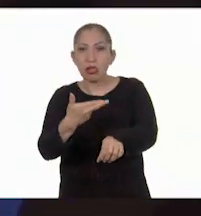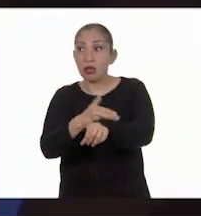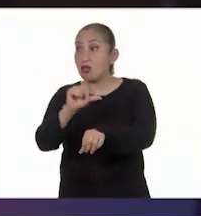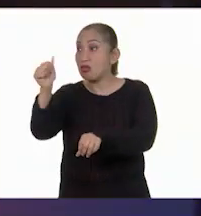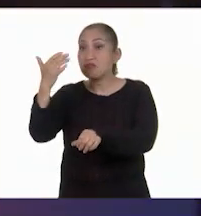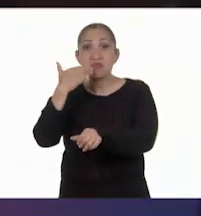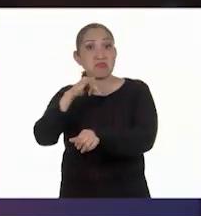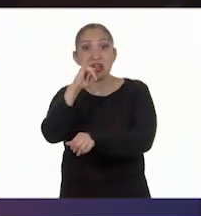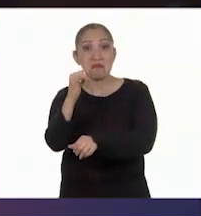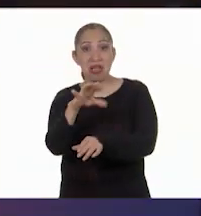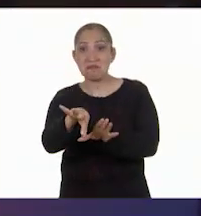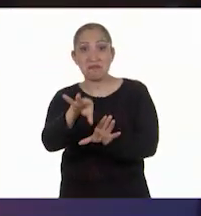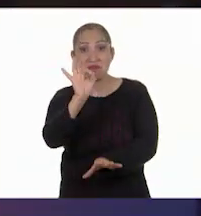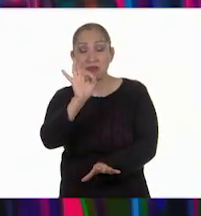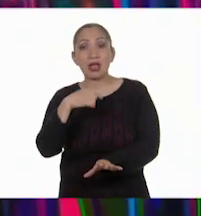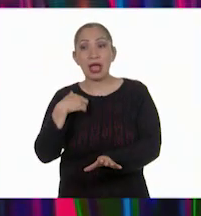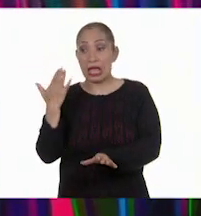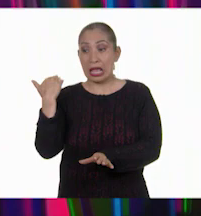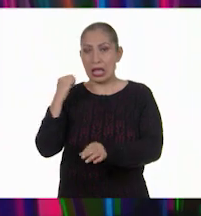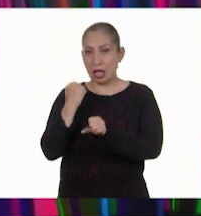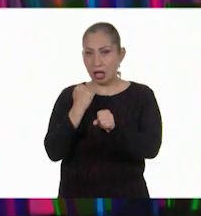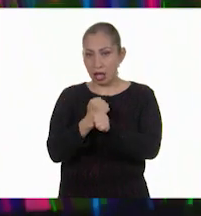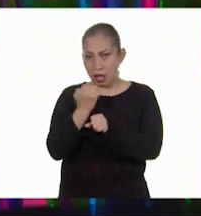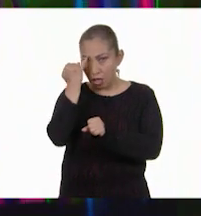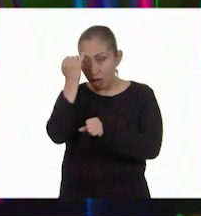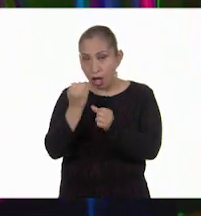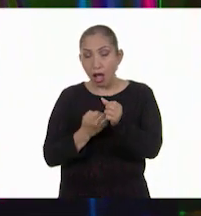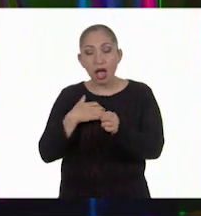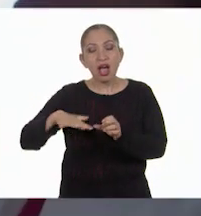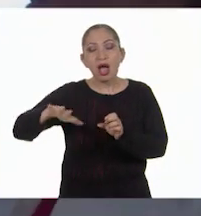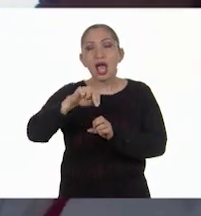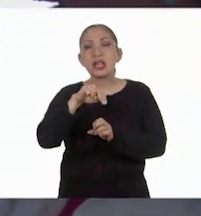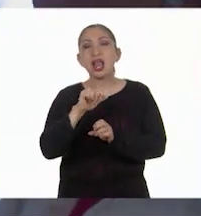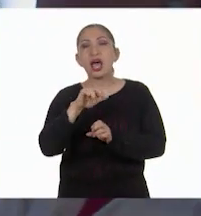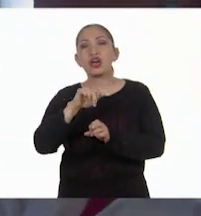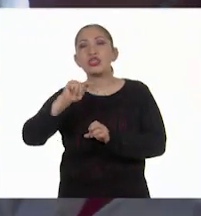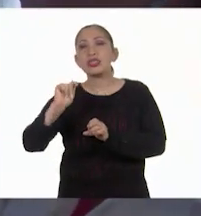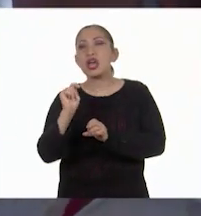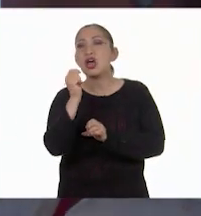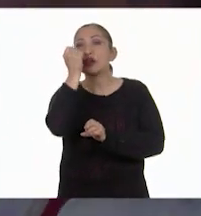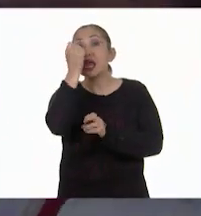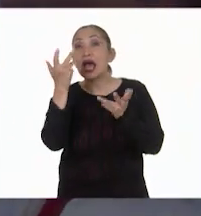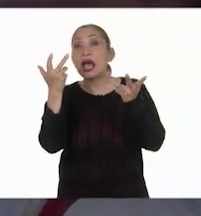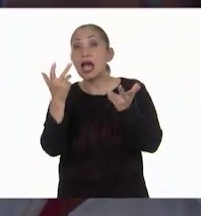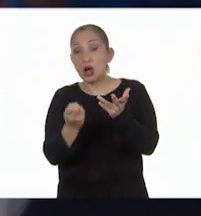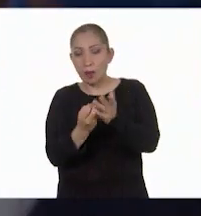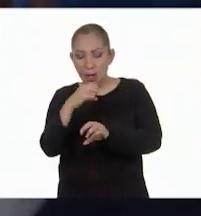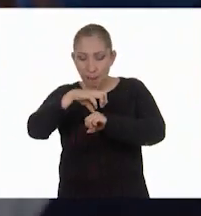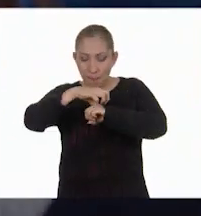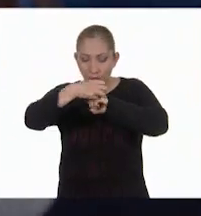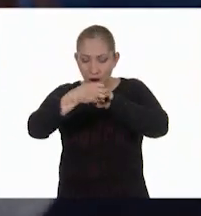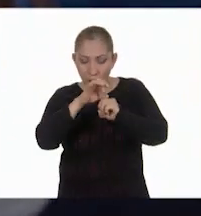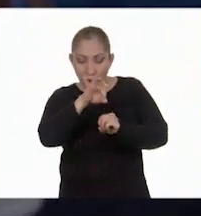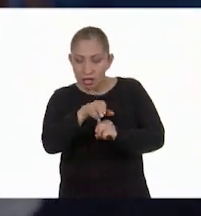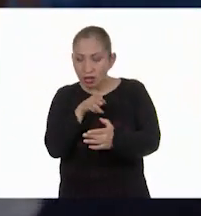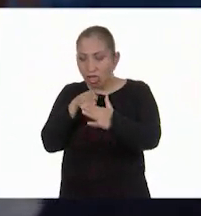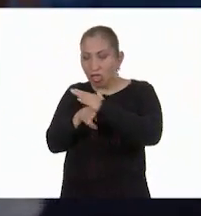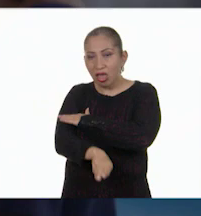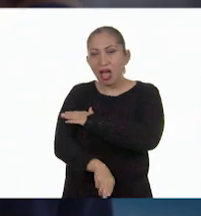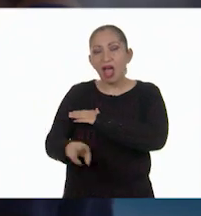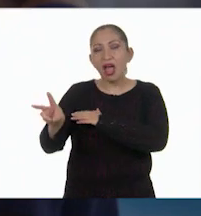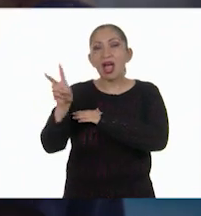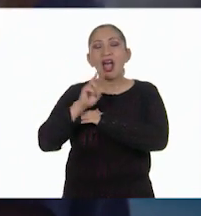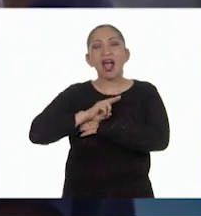nadie más había encontrado. Hace unos años innovamos en el mundo de la nanotecnología, creando una nueva molécula capaz de matar